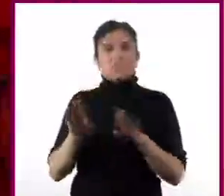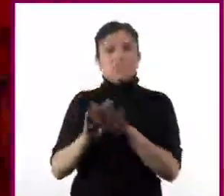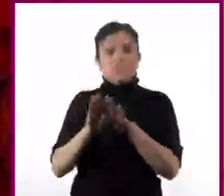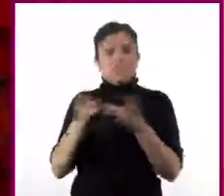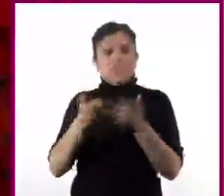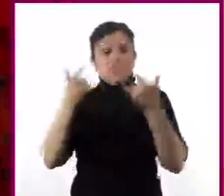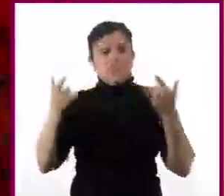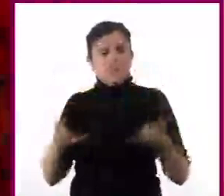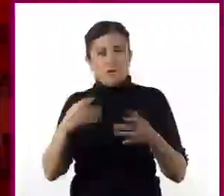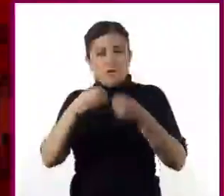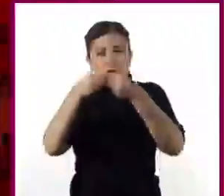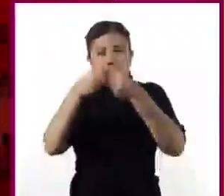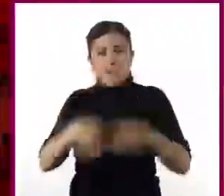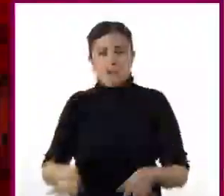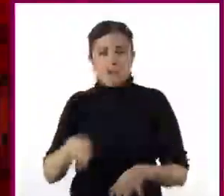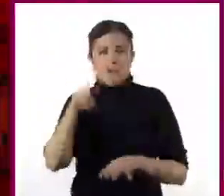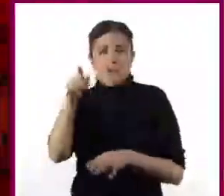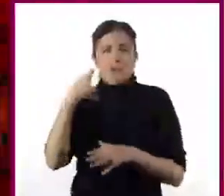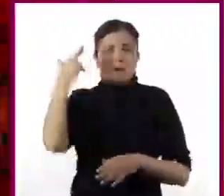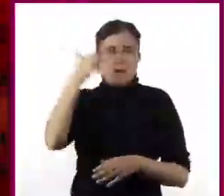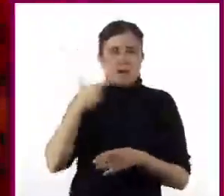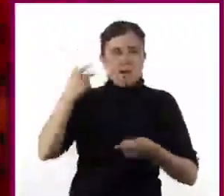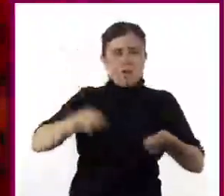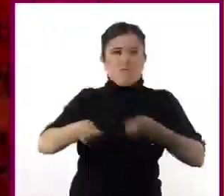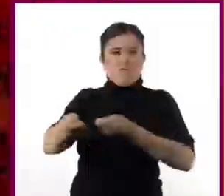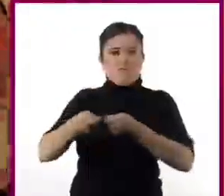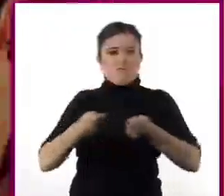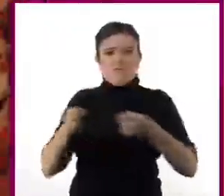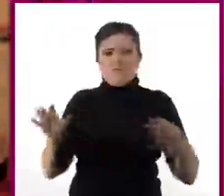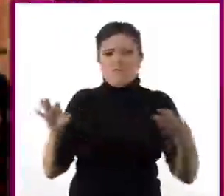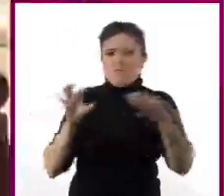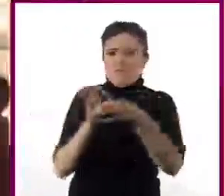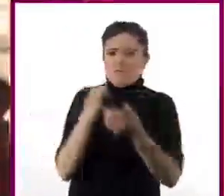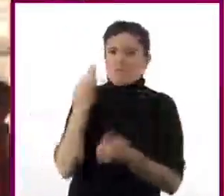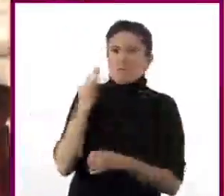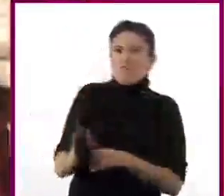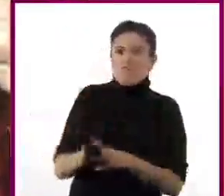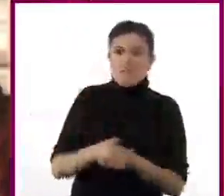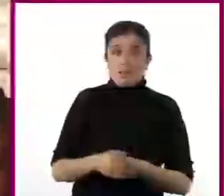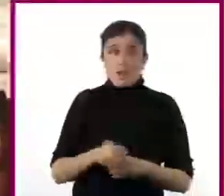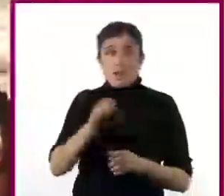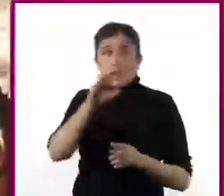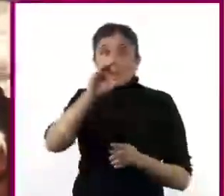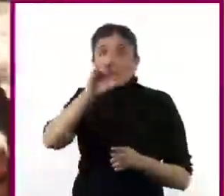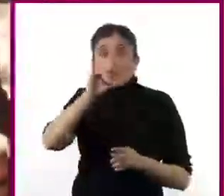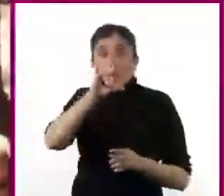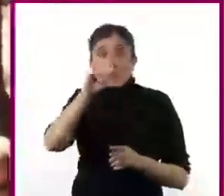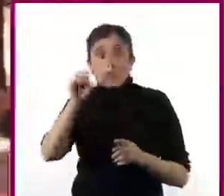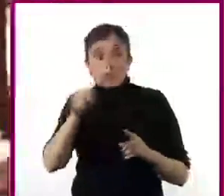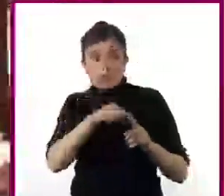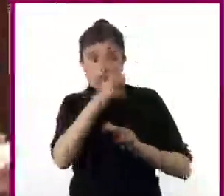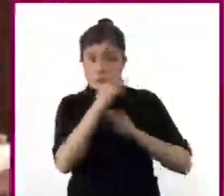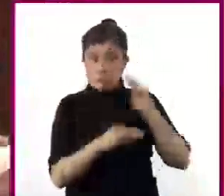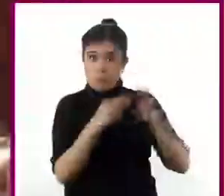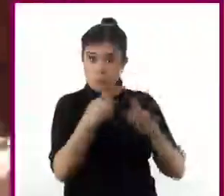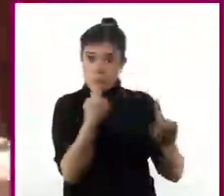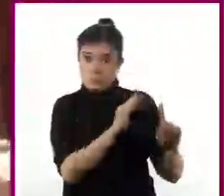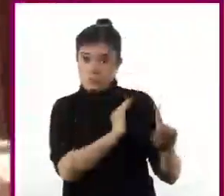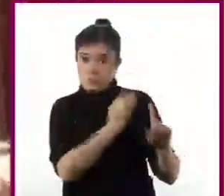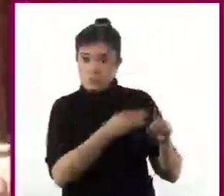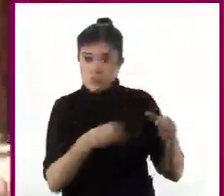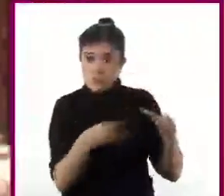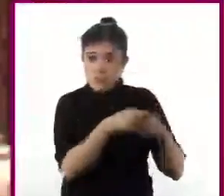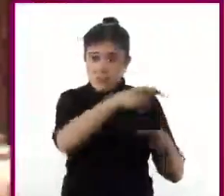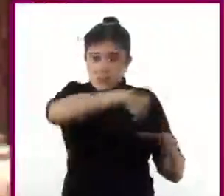que un monarca perdió el trono a manos de una nación amiga. Los criollos del mundo hispánico,